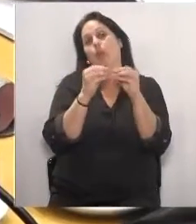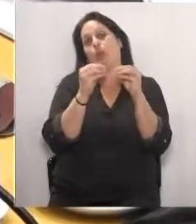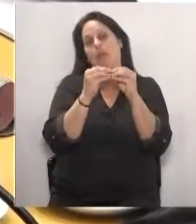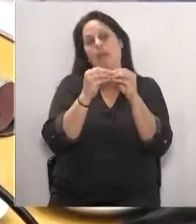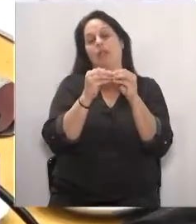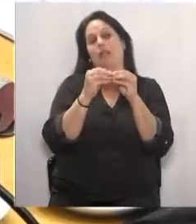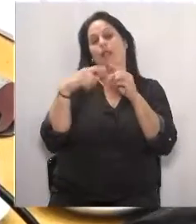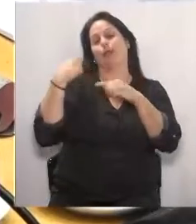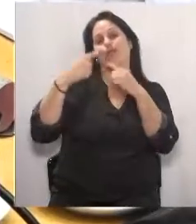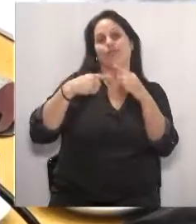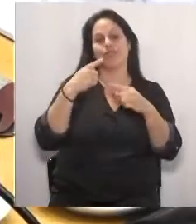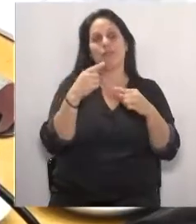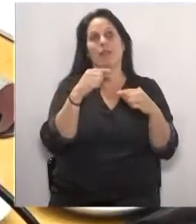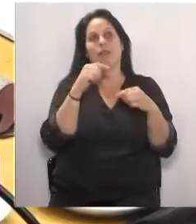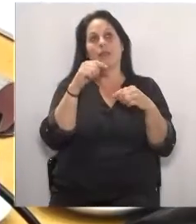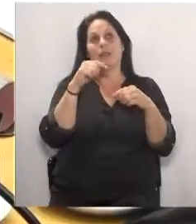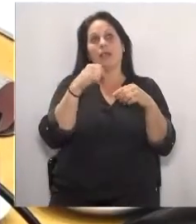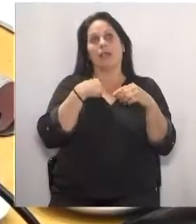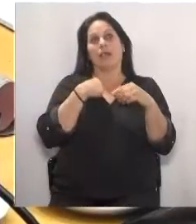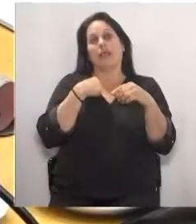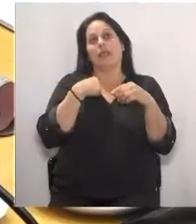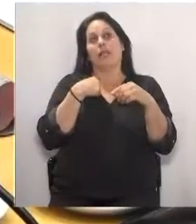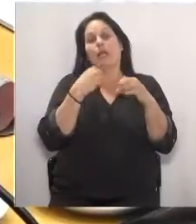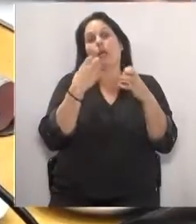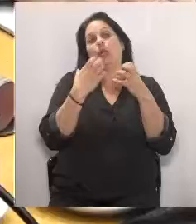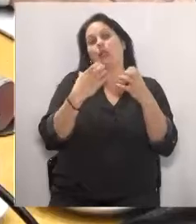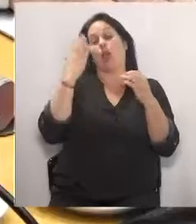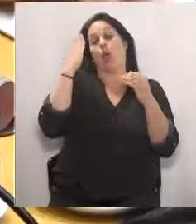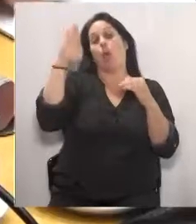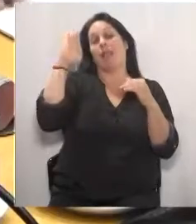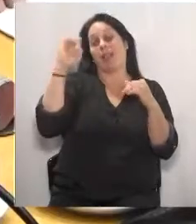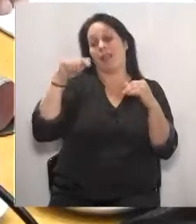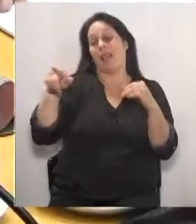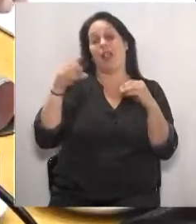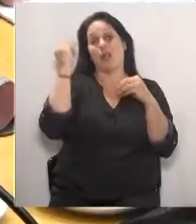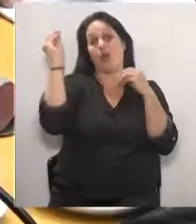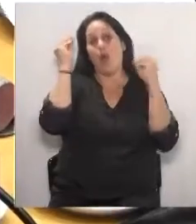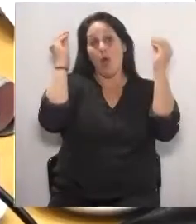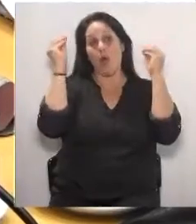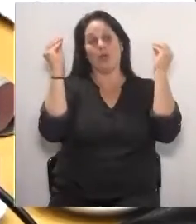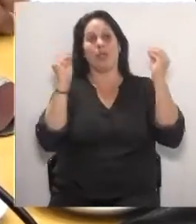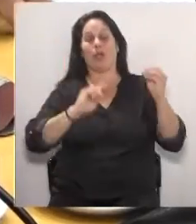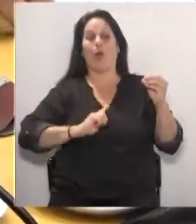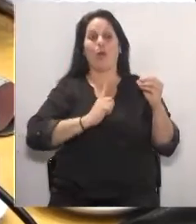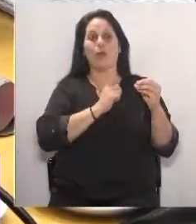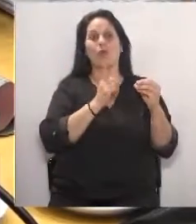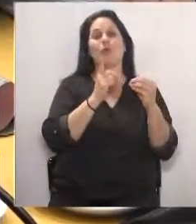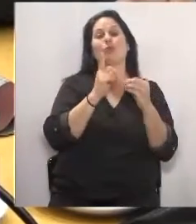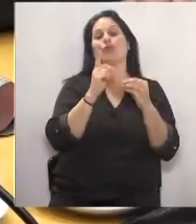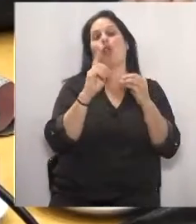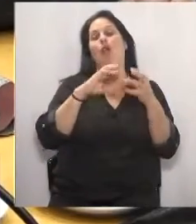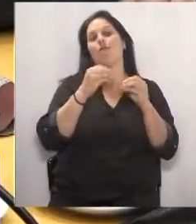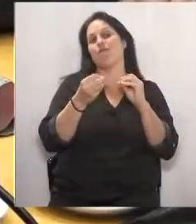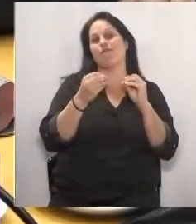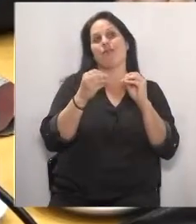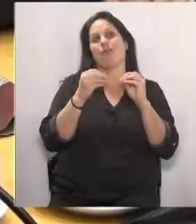lucha. Ensayé varias maneras de homenajear a estos jóvenes que tanto nos llenas de orgullo y tenía varias formas. Una era